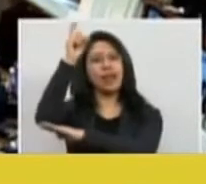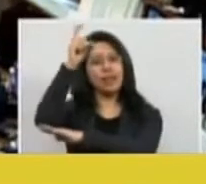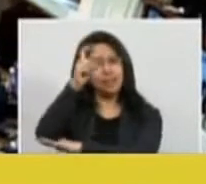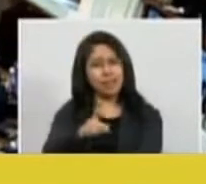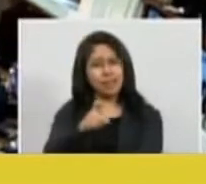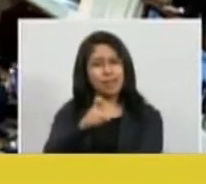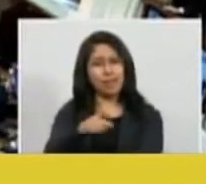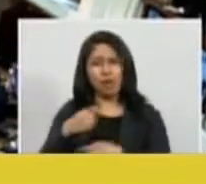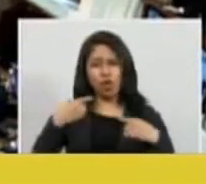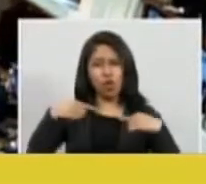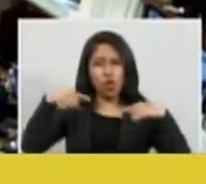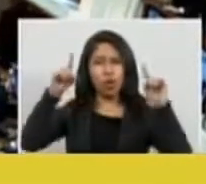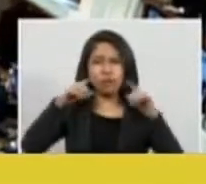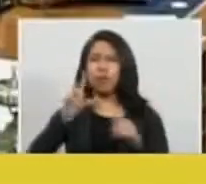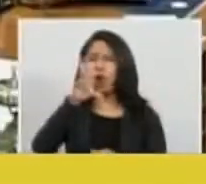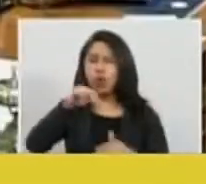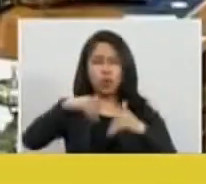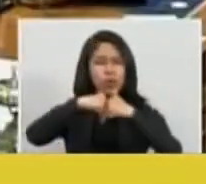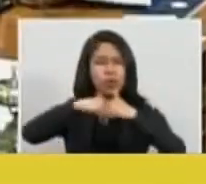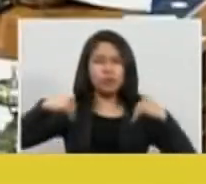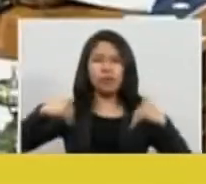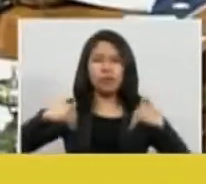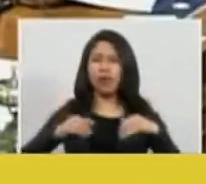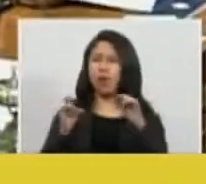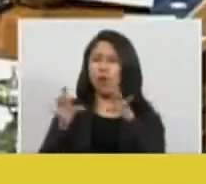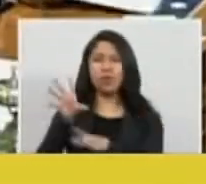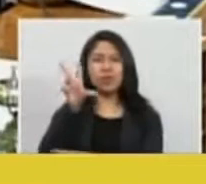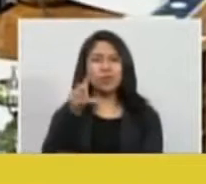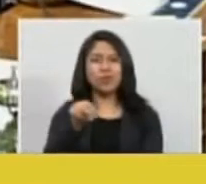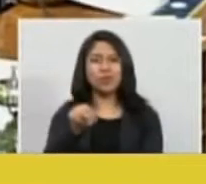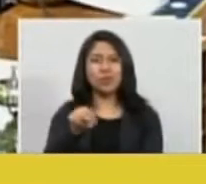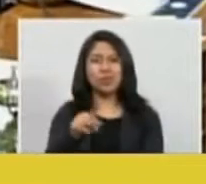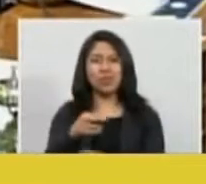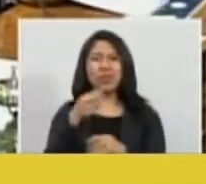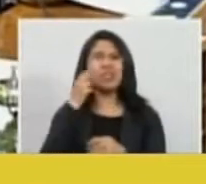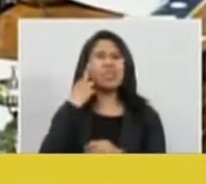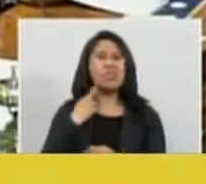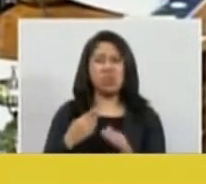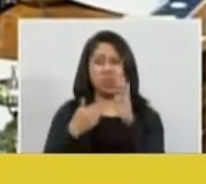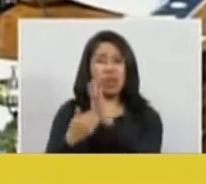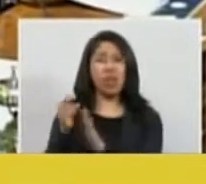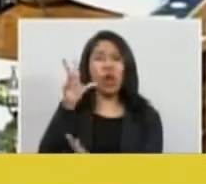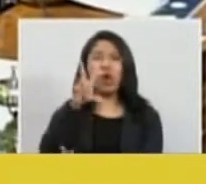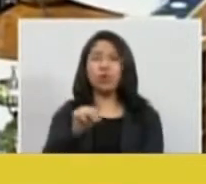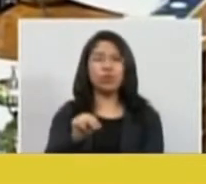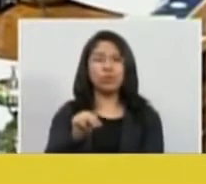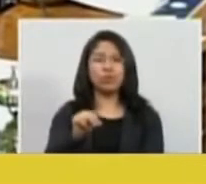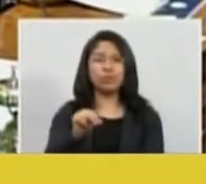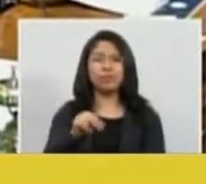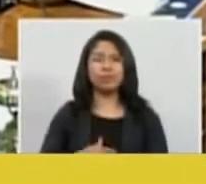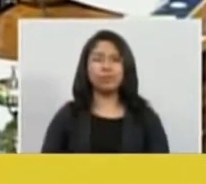superar la división, el odio, el racismo, la